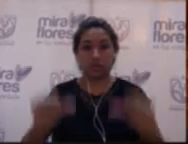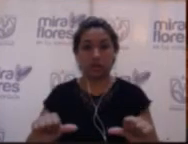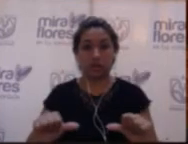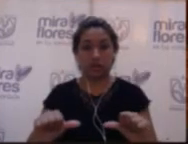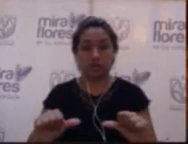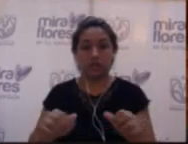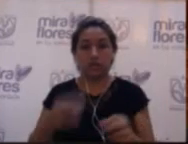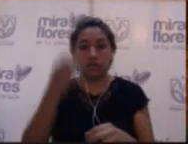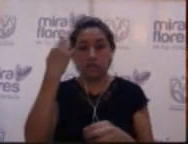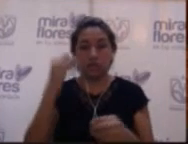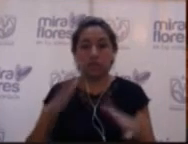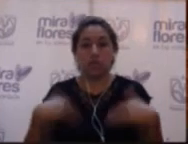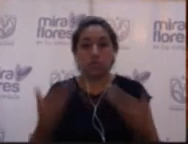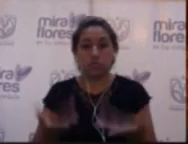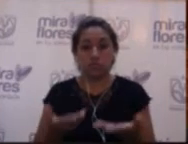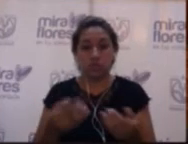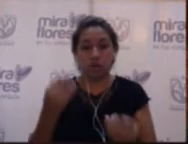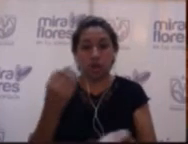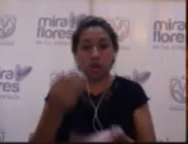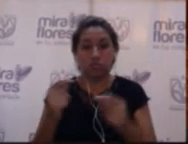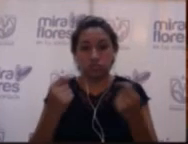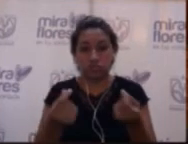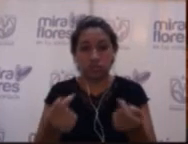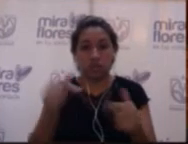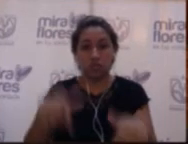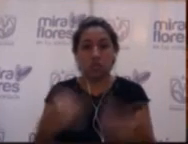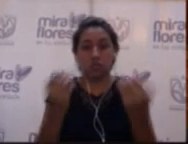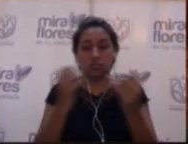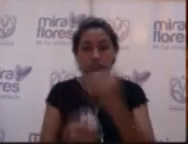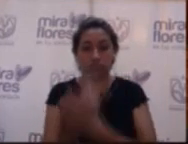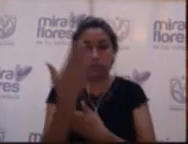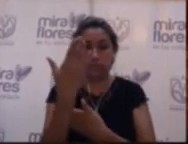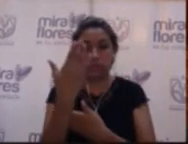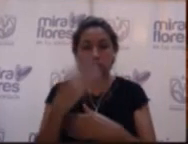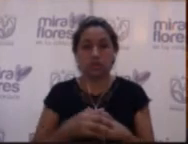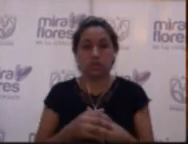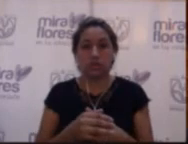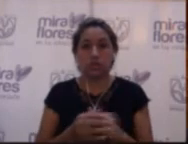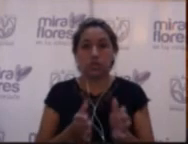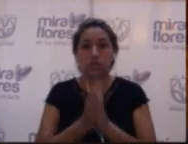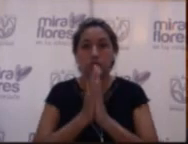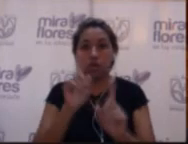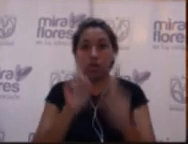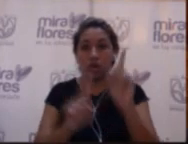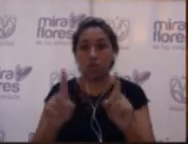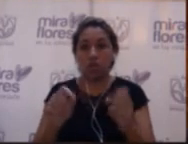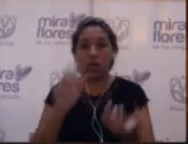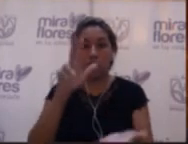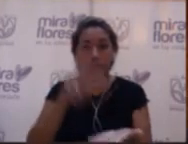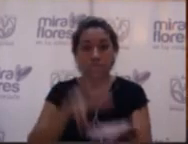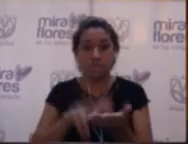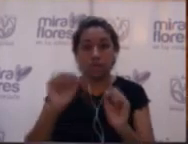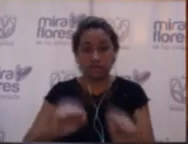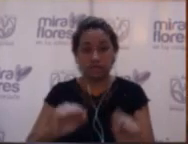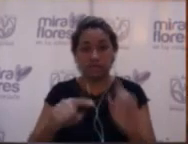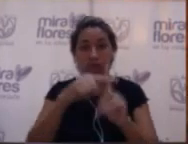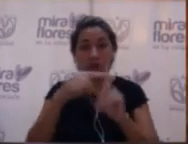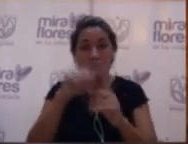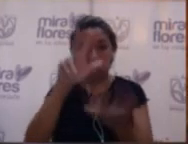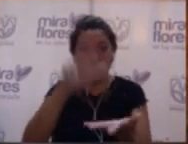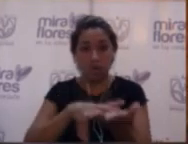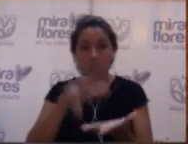la ejecución inmediata de los acuerdos tomados esta mañana. Aquellos miembros del Consejo que estén a favor de aprobar